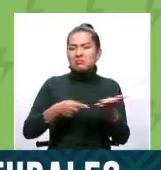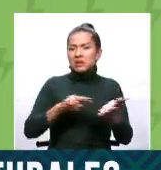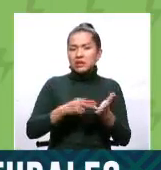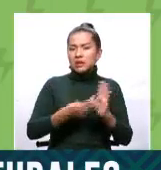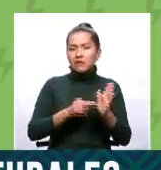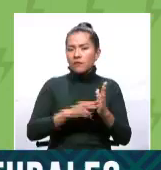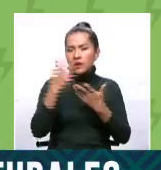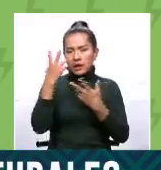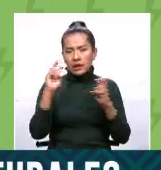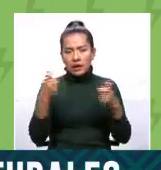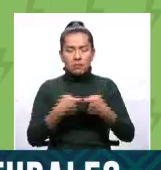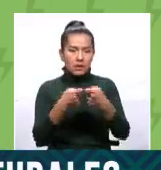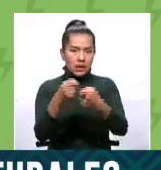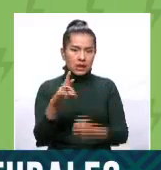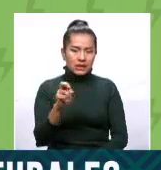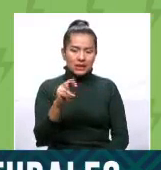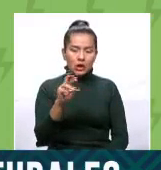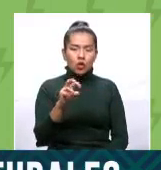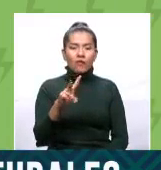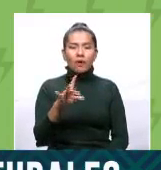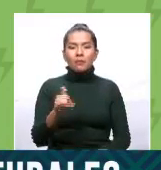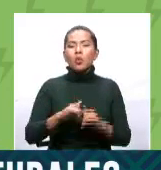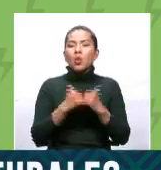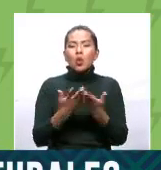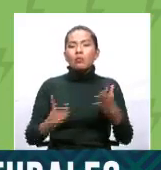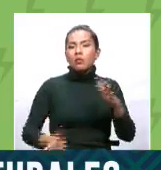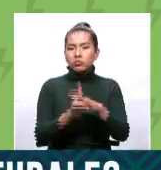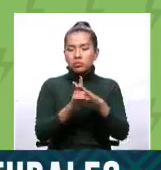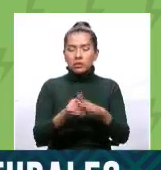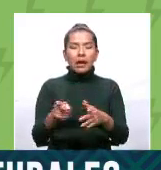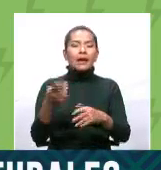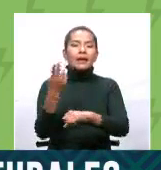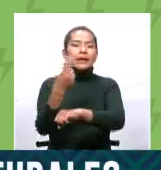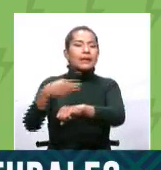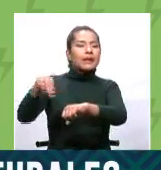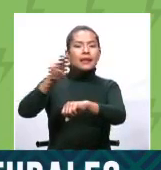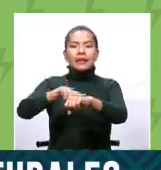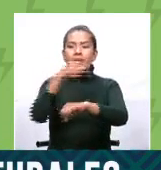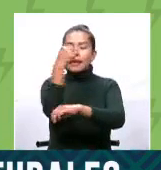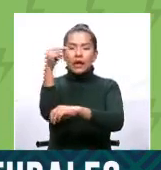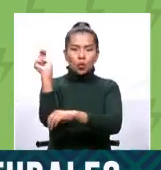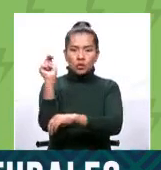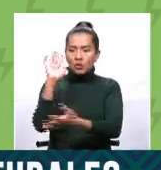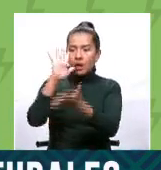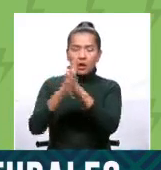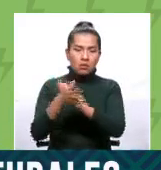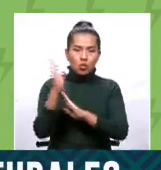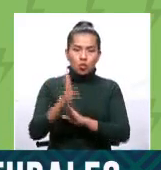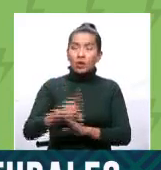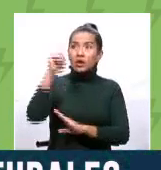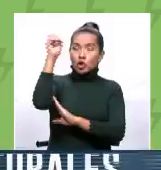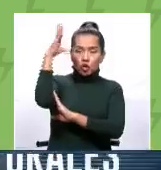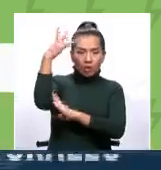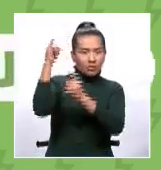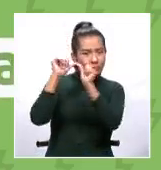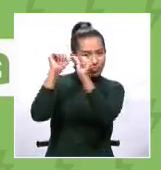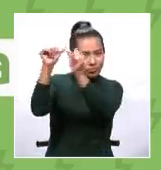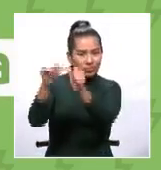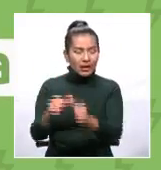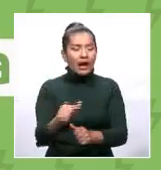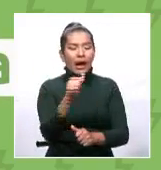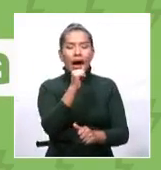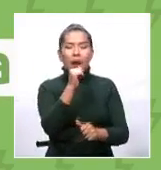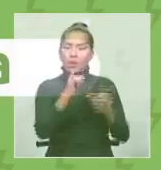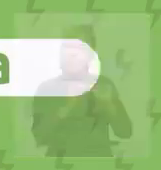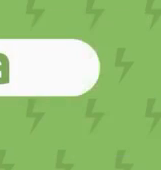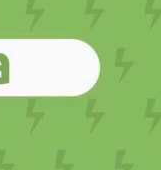renovables y de dónde vienen o cómo se generan. Pues vienen de fuentes naturales inagotables como el sol, el viento, la fuerza del agua o el